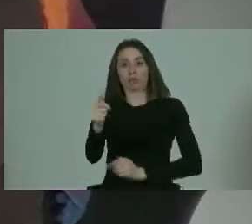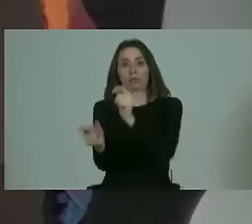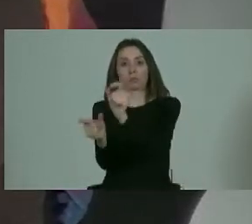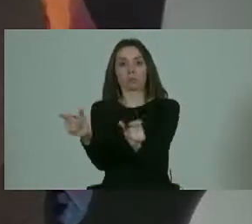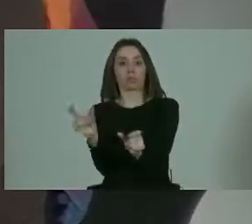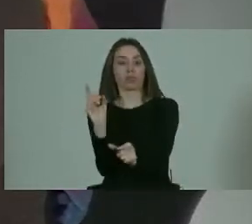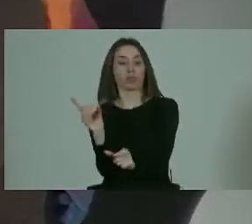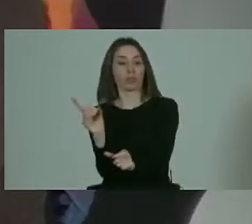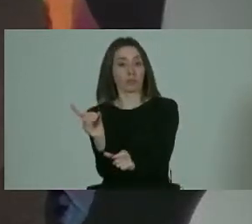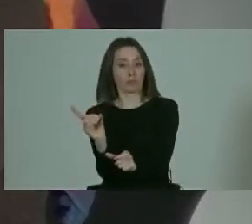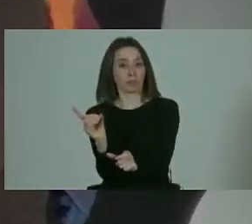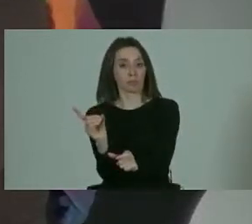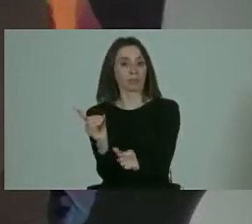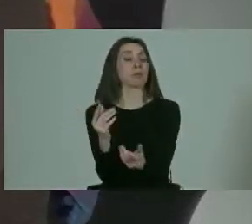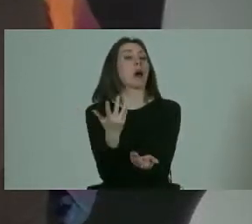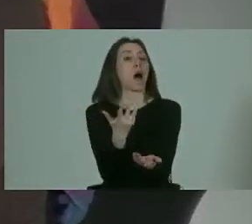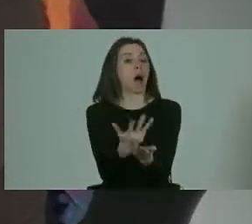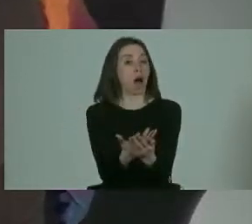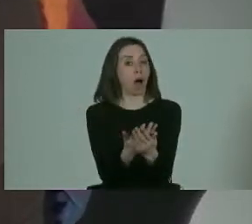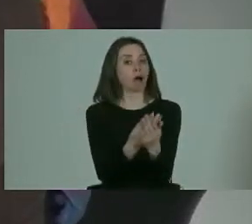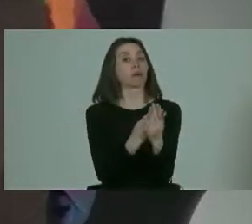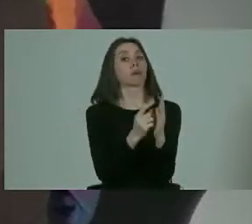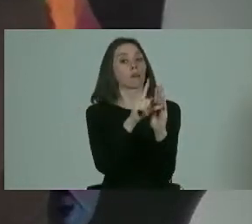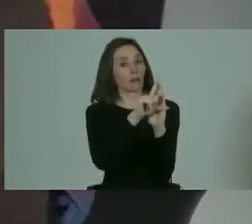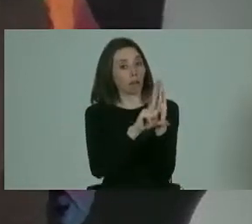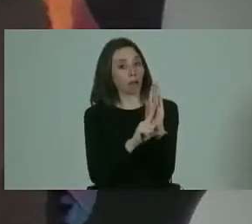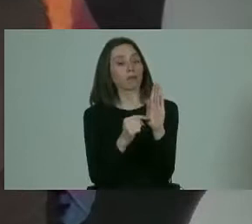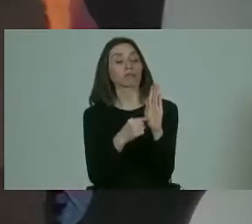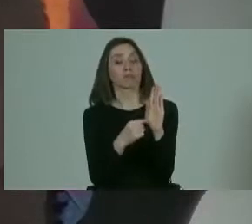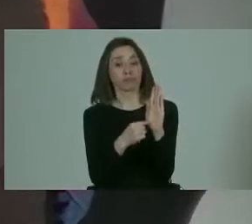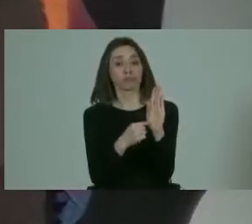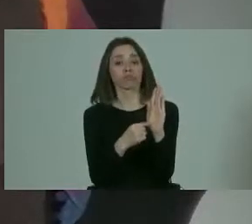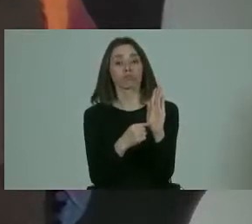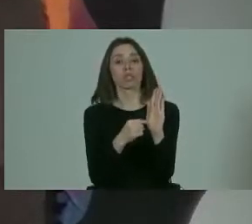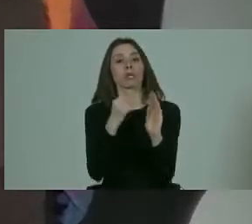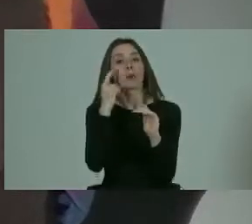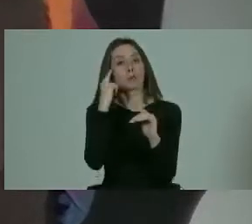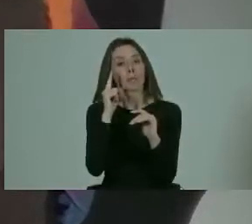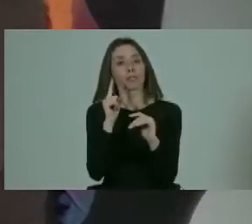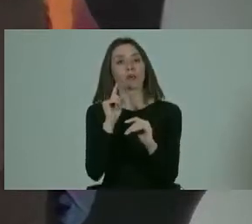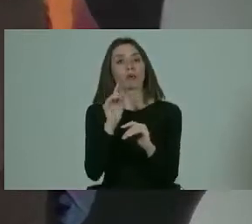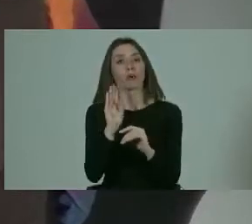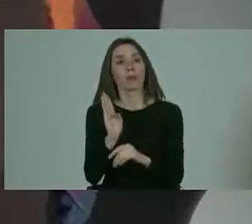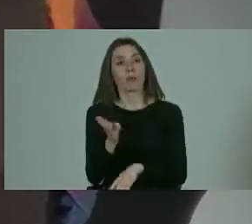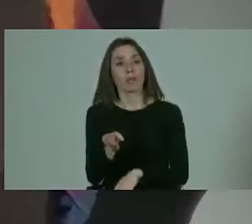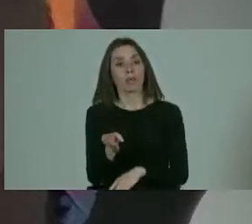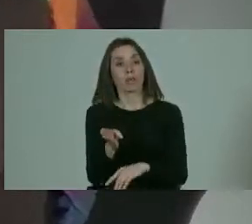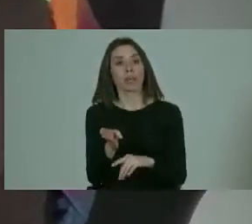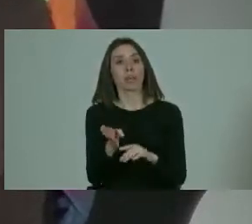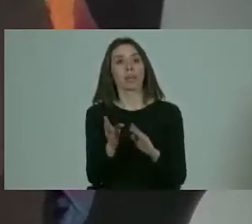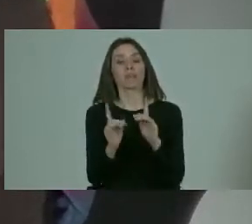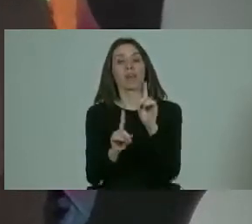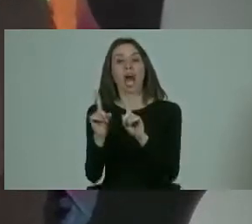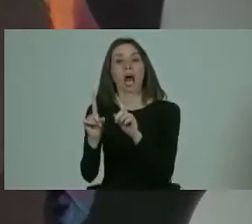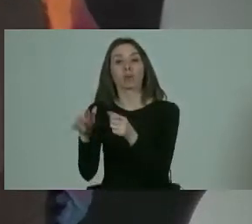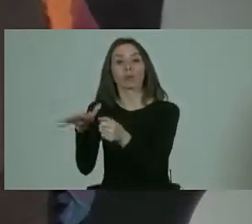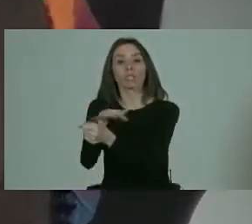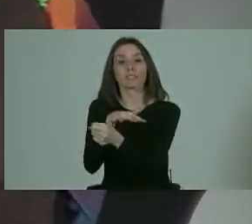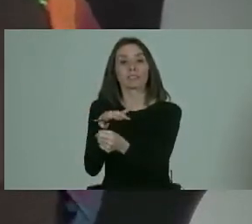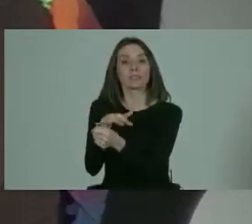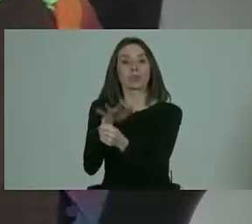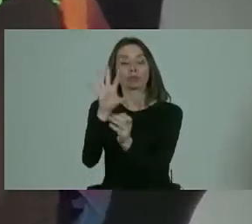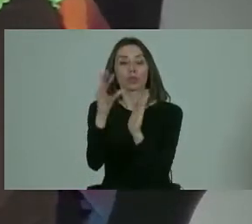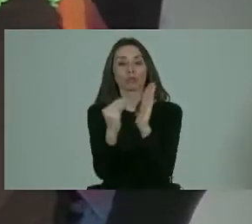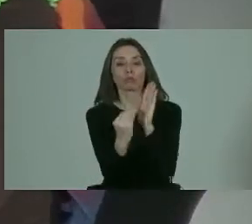discapacidad existe normativa del respecto pero de todas maneras deben considerarse ciertas circunstancias o sea para